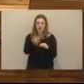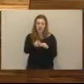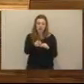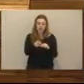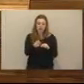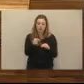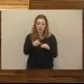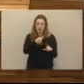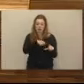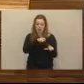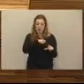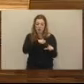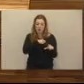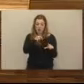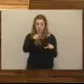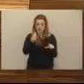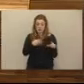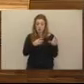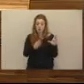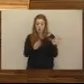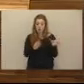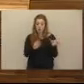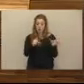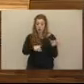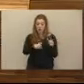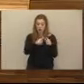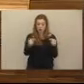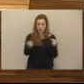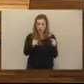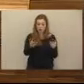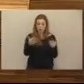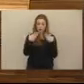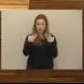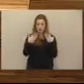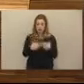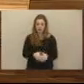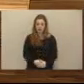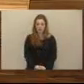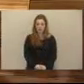en España, en Asturias. Muchas gracias, señorías.